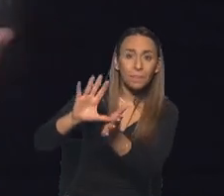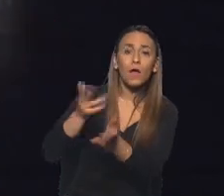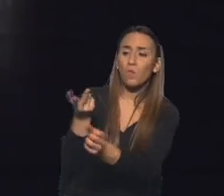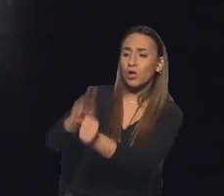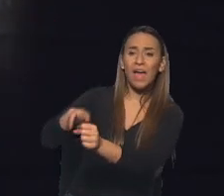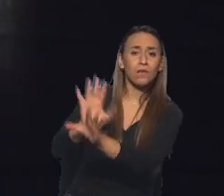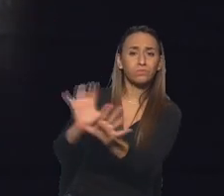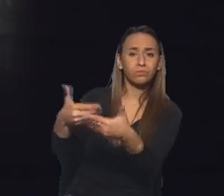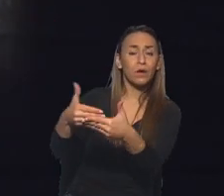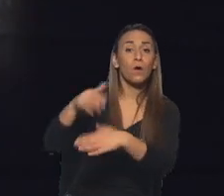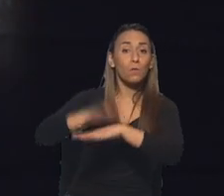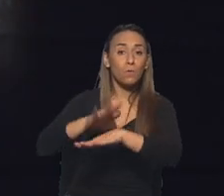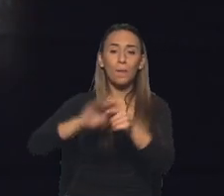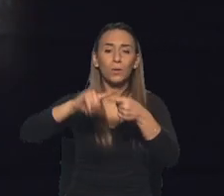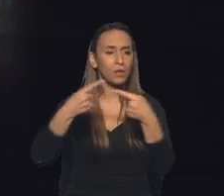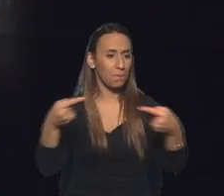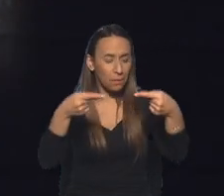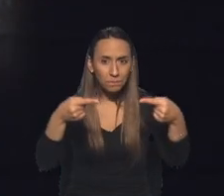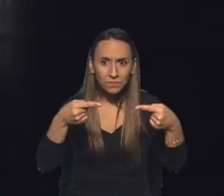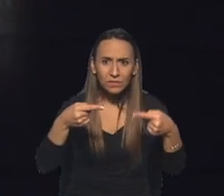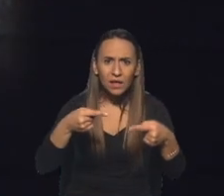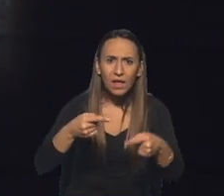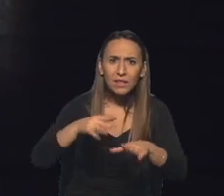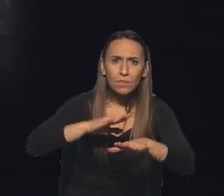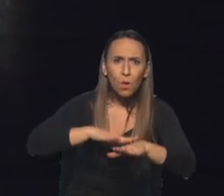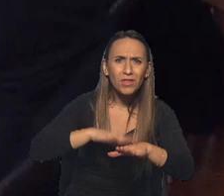y en plena pandemia lo bloquearon